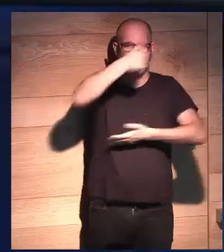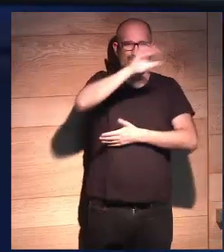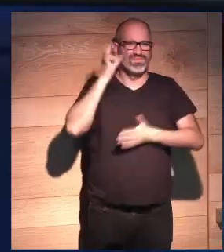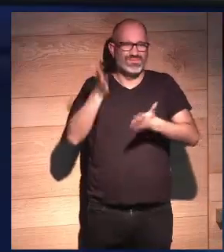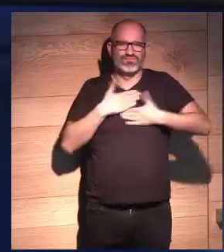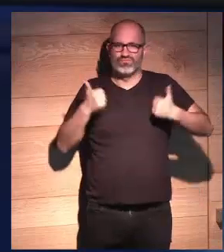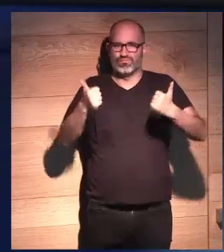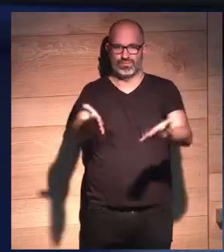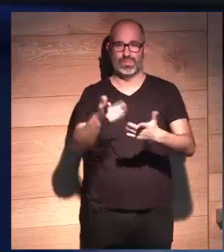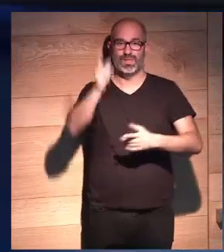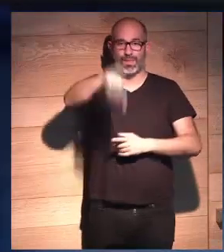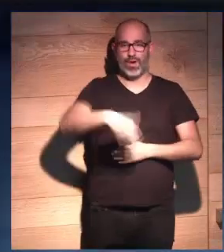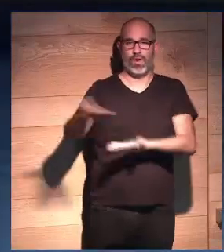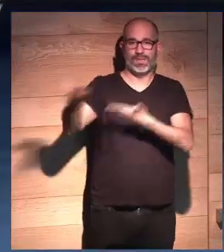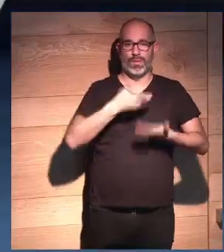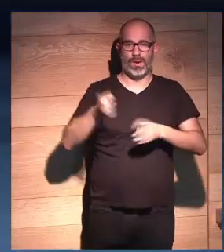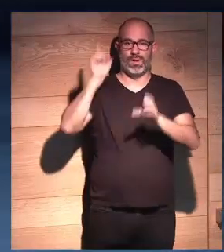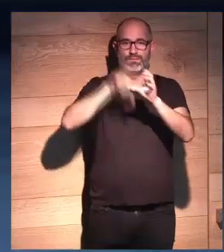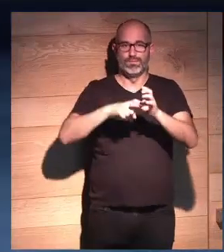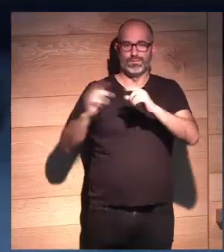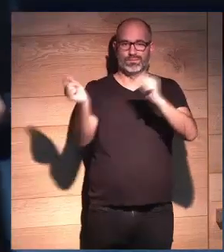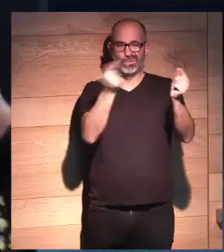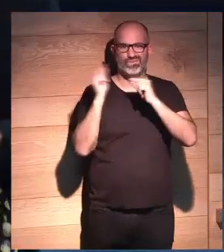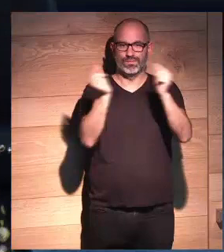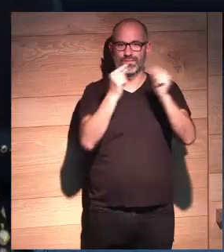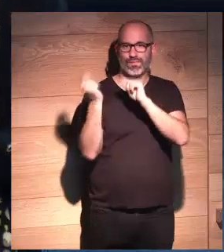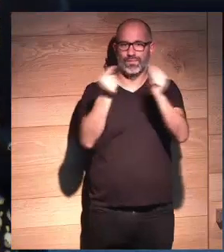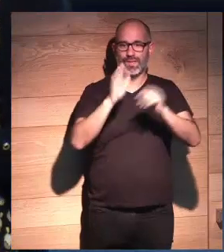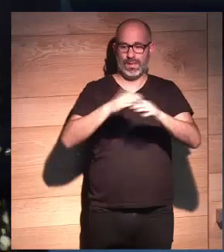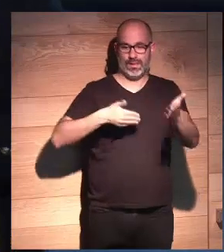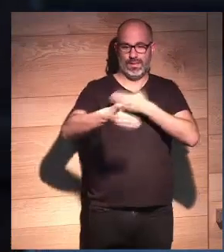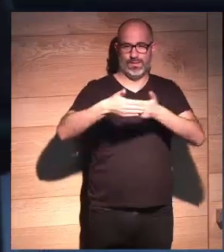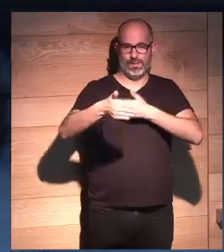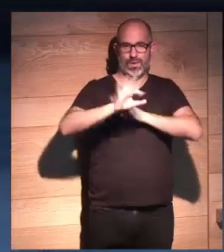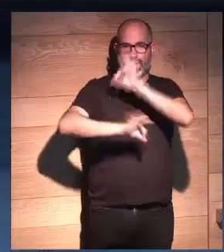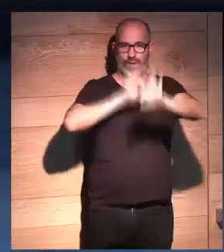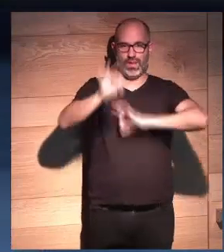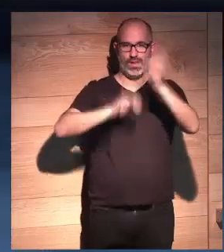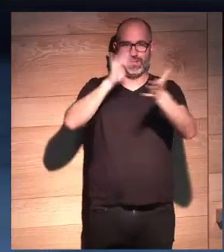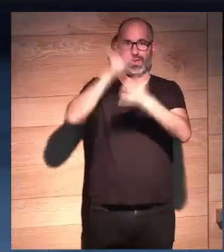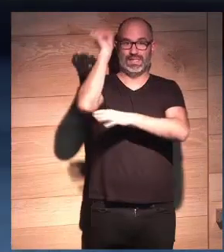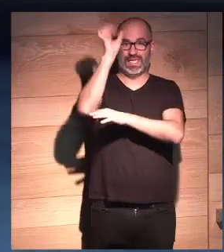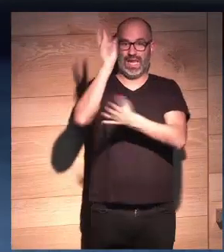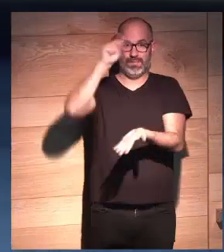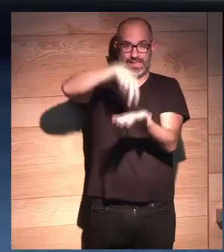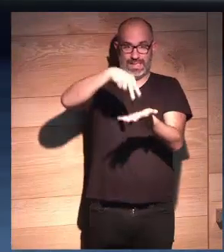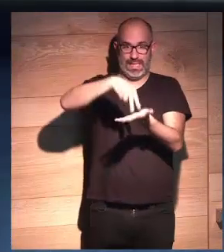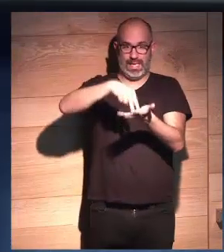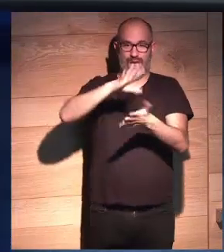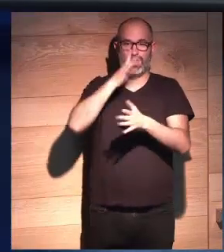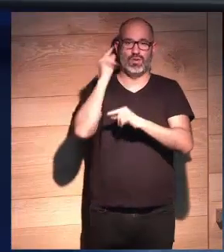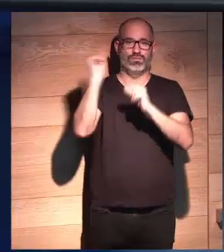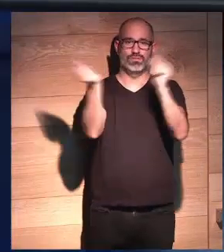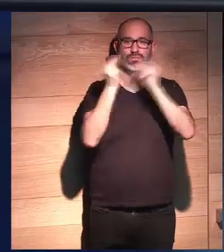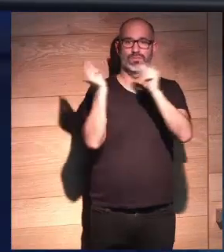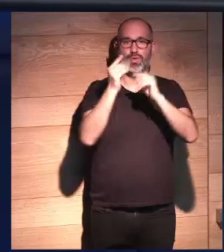invitadísimas. Igualmente os invitamos a participar en los coloquios que vamos a organizar coincidiendo con las charlas presenciales. Serán